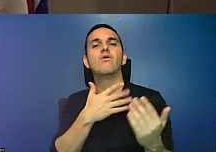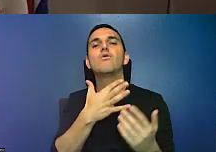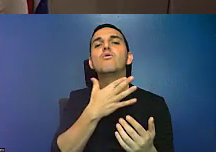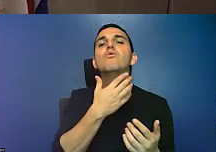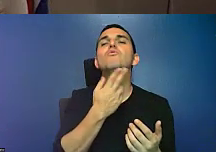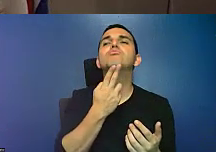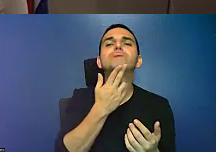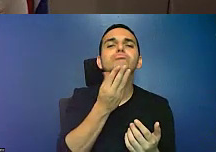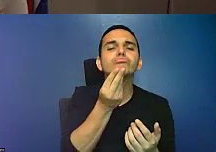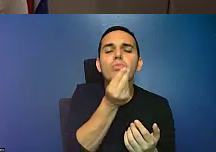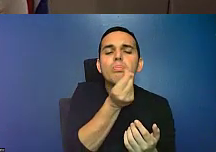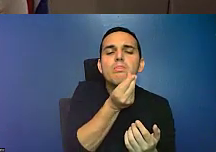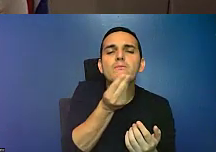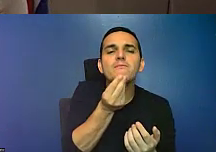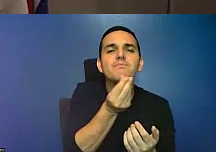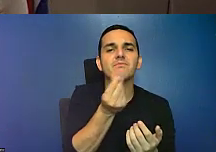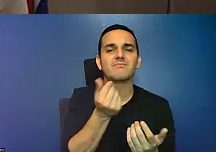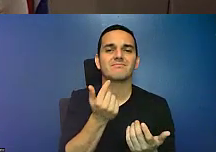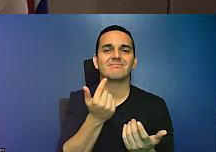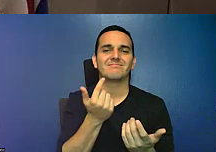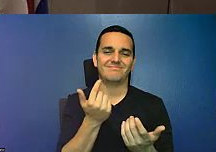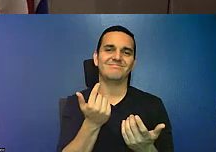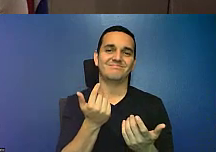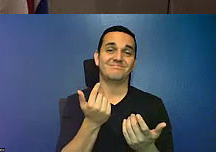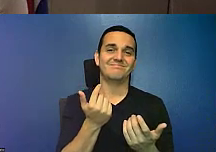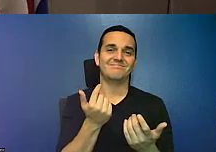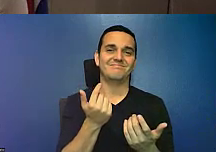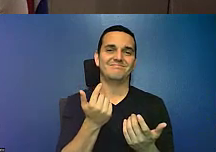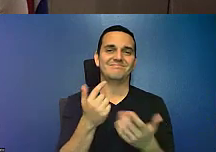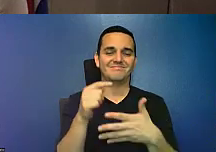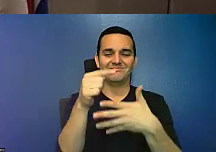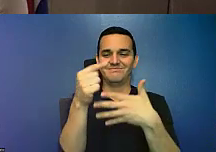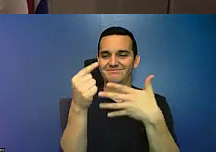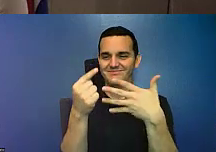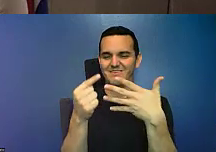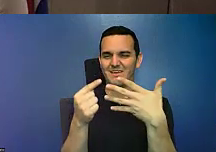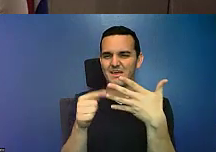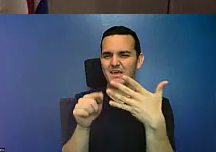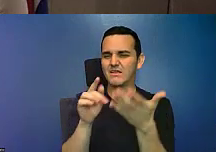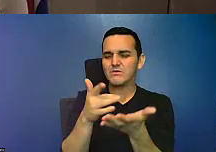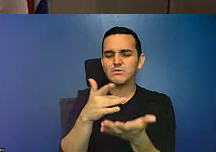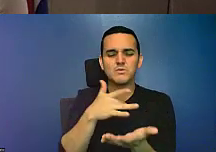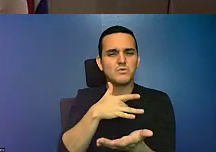de este sensor, estamos dándole un sentido